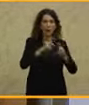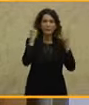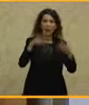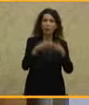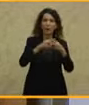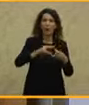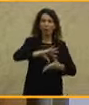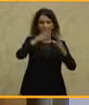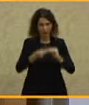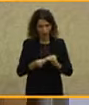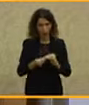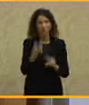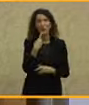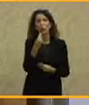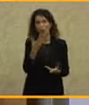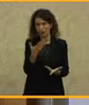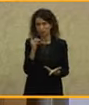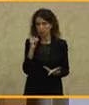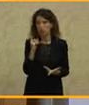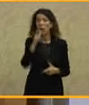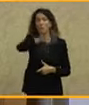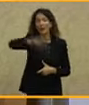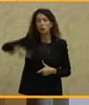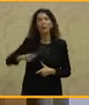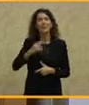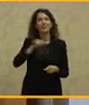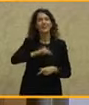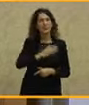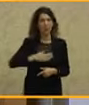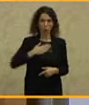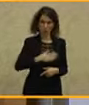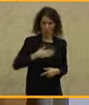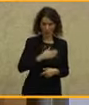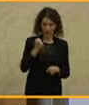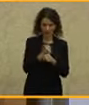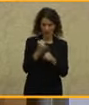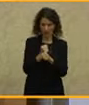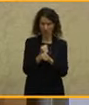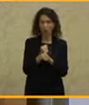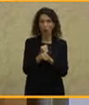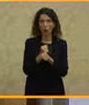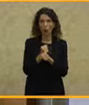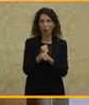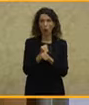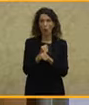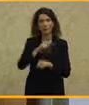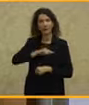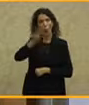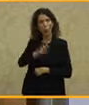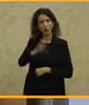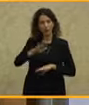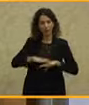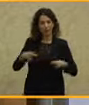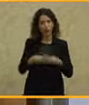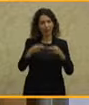nuestra sociedad, y digo bien, que la gente se encuentre cómoda en desempeñar una tarea que sea útil para la sociedad. Y por eso ese